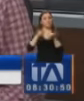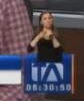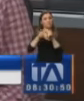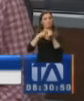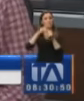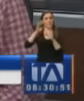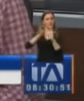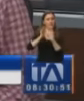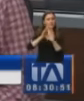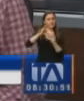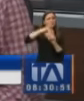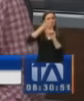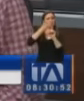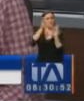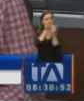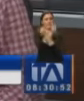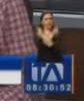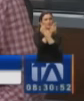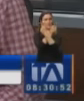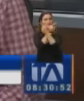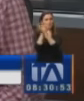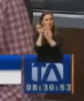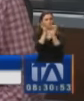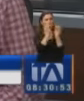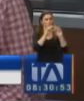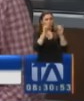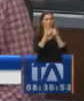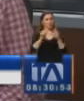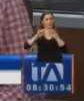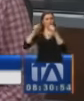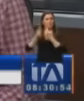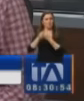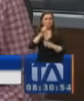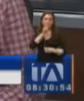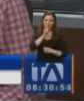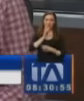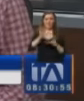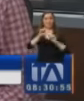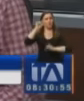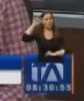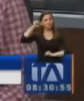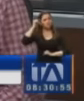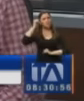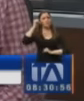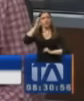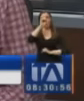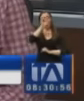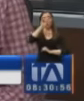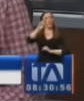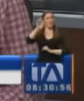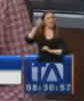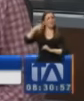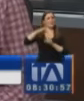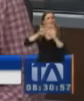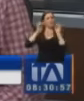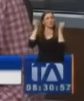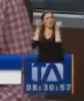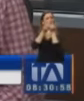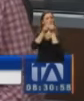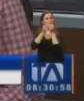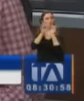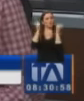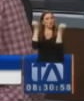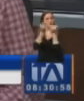las etiquetas de Twitter, básicamente organizarse entre grupos. Estos pueden ser grupos privados, del gobierno, ONGs, identificarse entre sí.